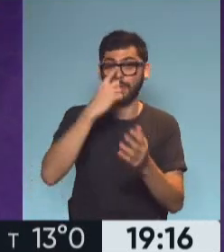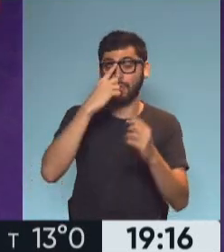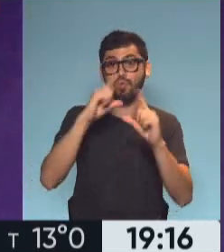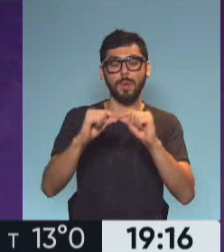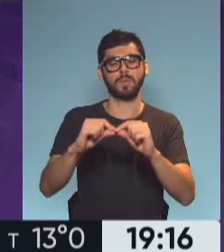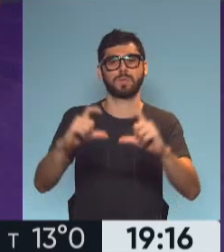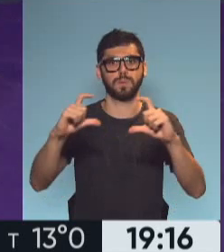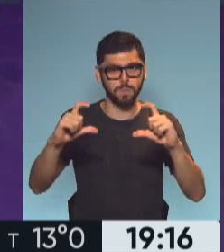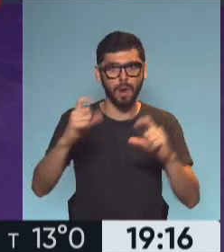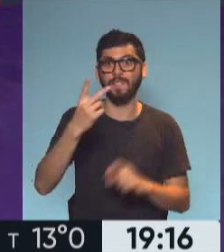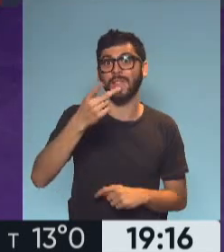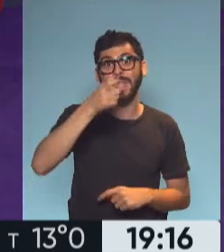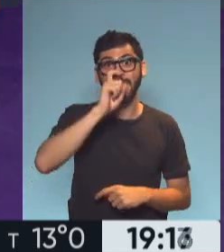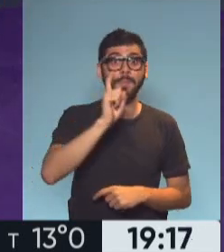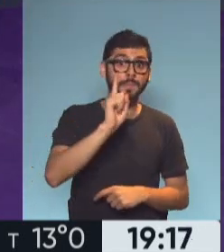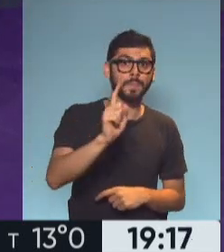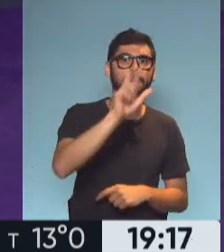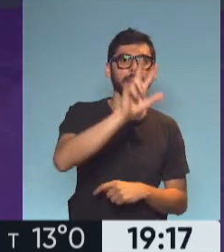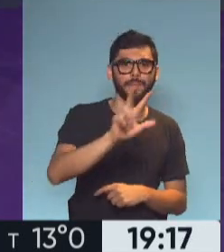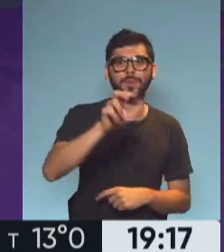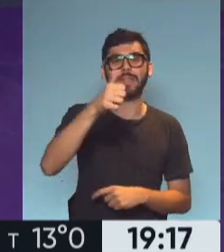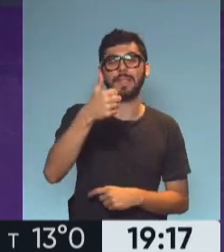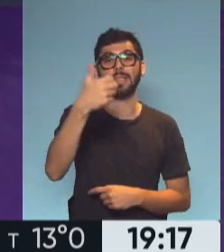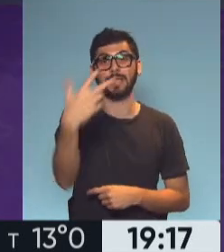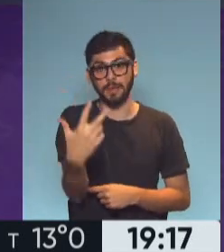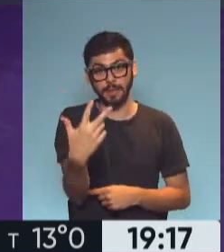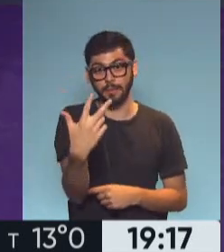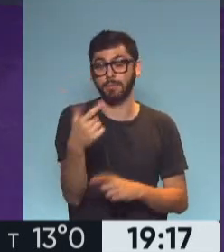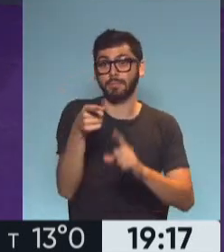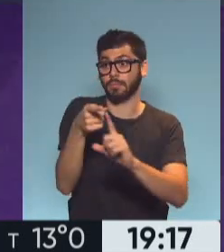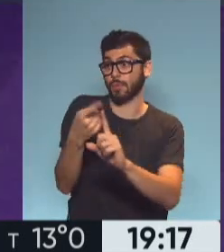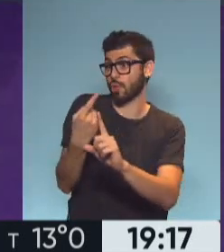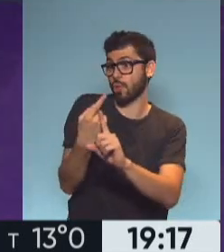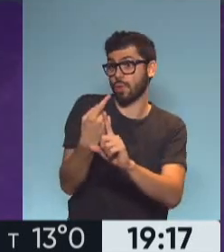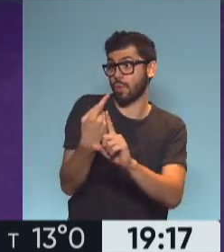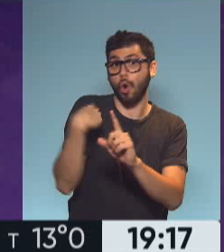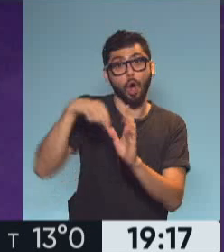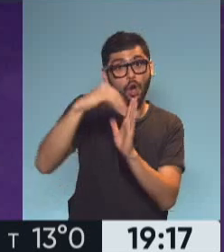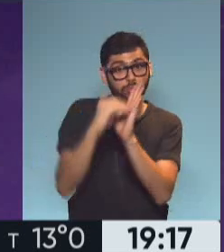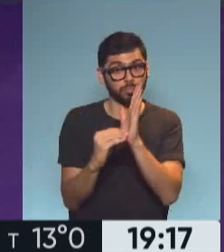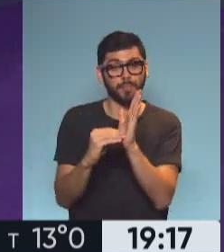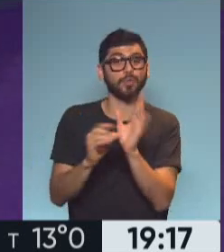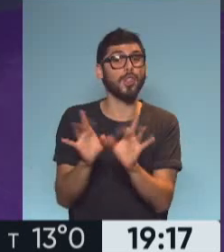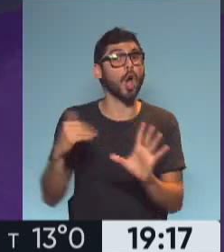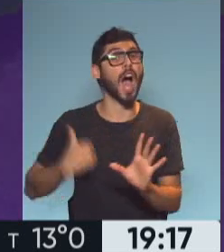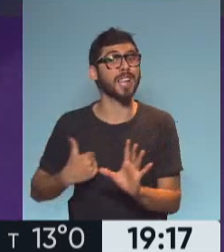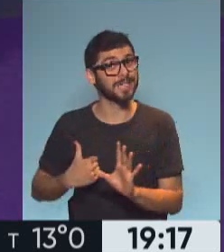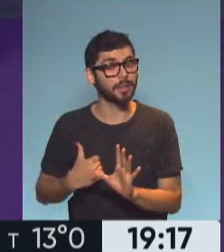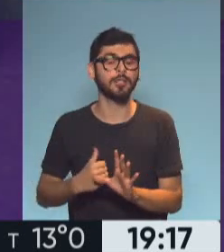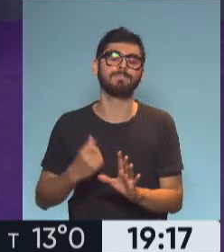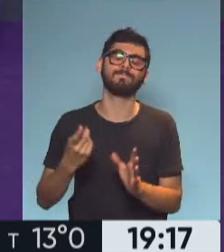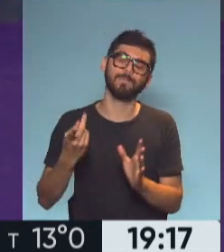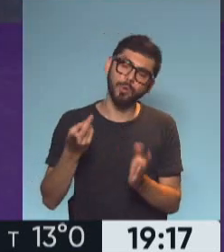número 27 mil 363 en las últimas 24 horas los contagios en argentina y tenemos que hablar nuevamente